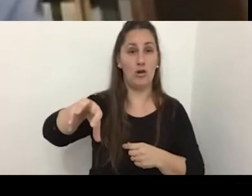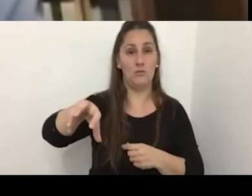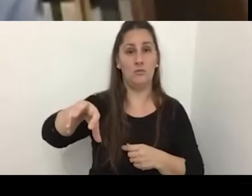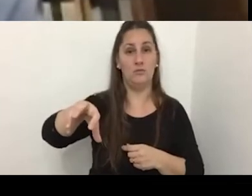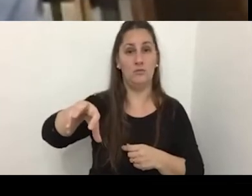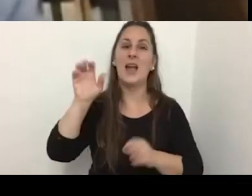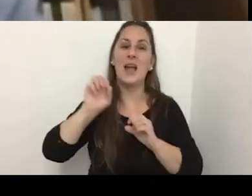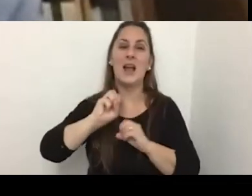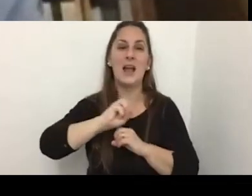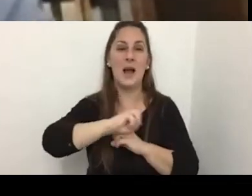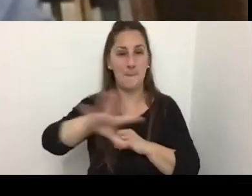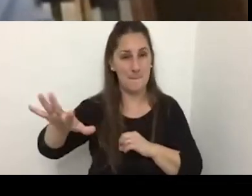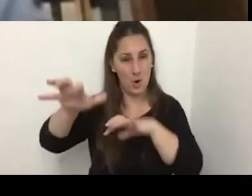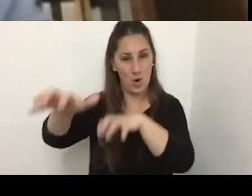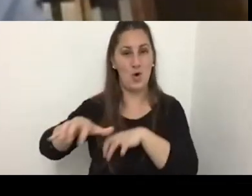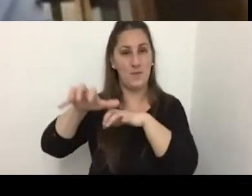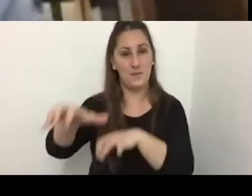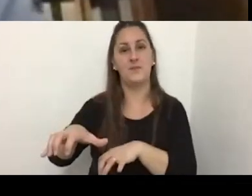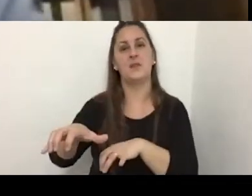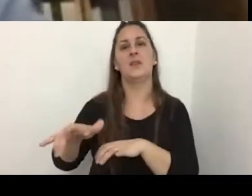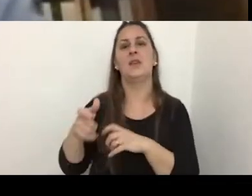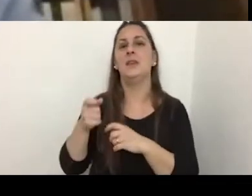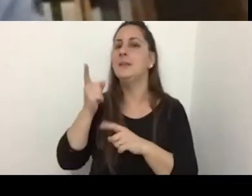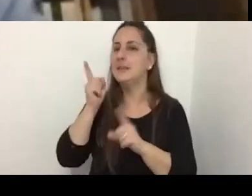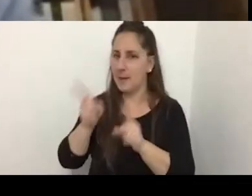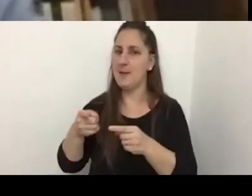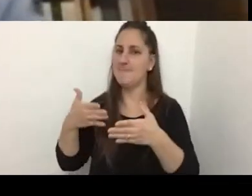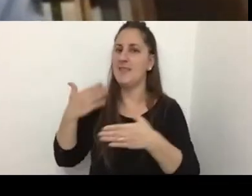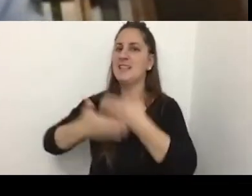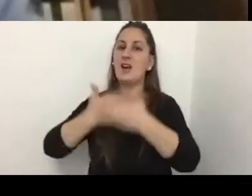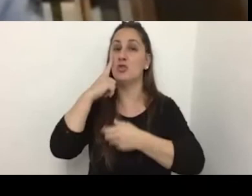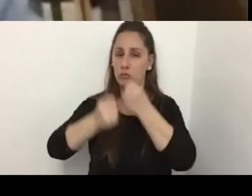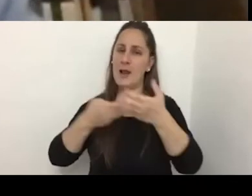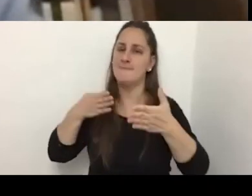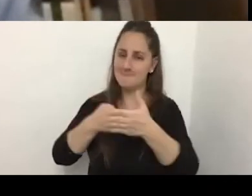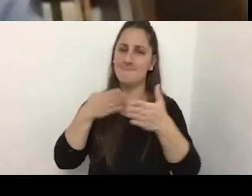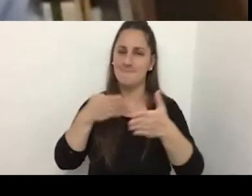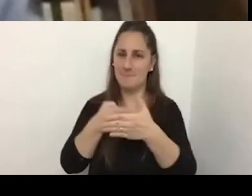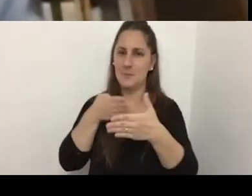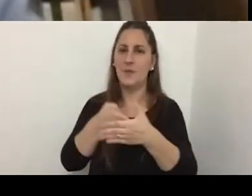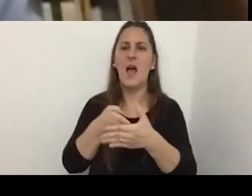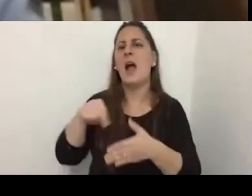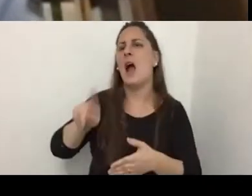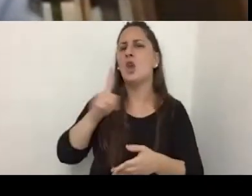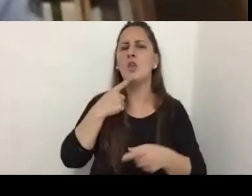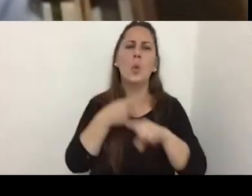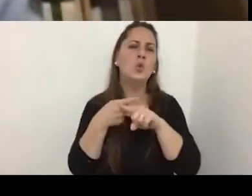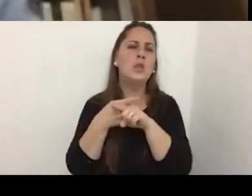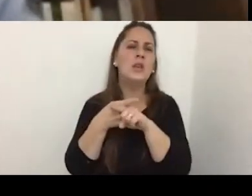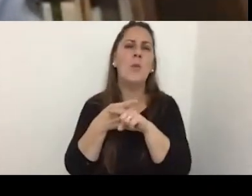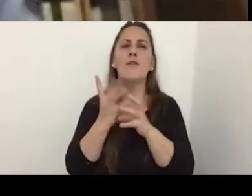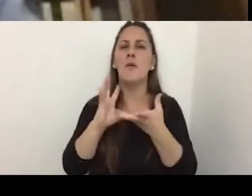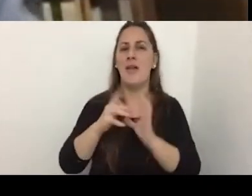agrícola, y que obstaculiza el desarrollo industrial, porque acá no estamos discutiendo solamente un modelo de acumulación,